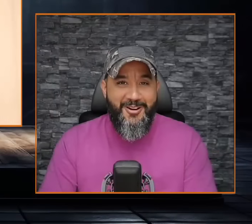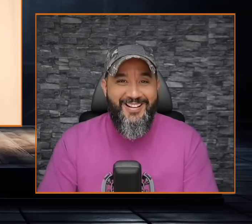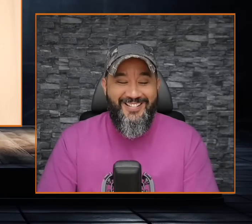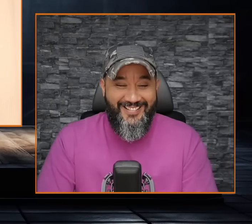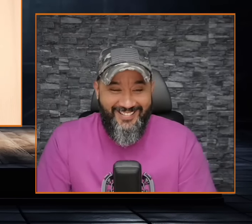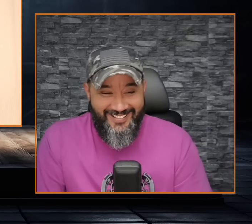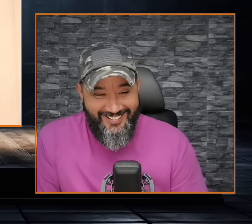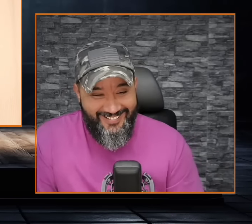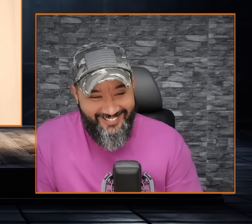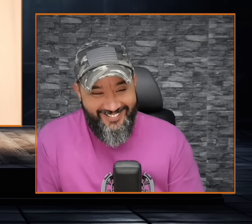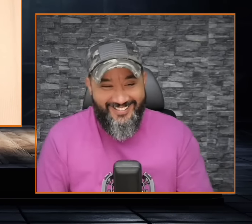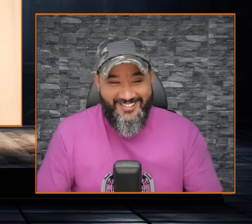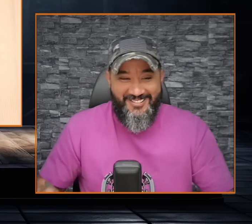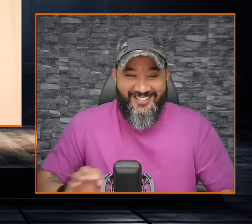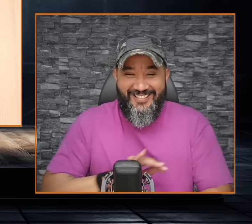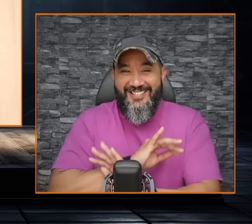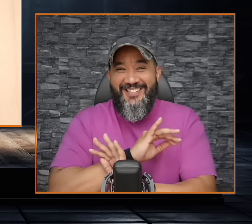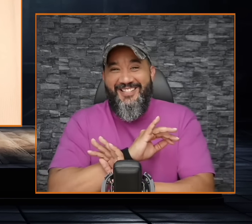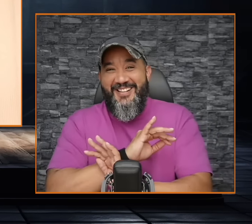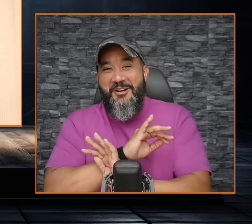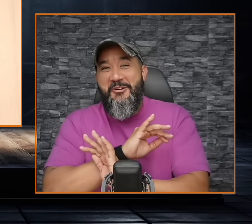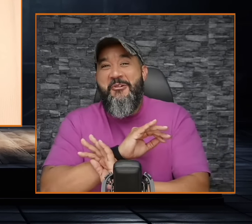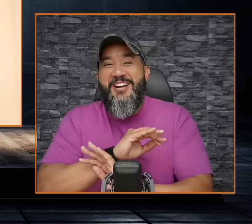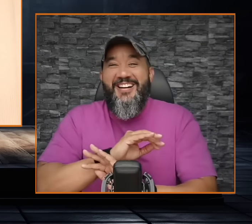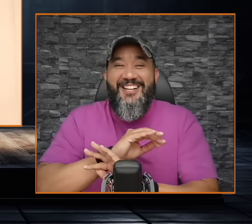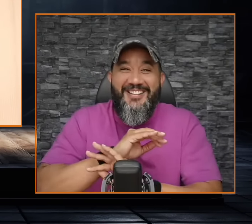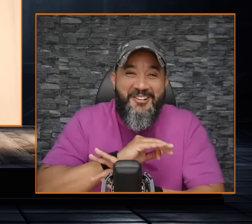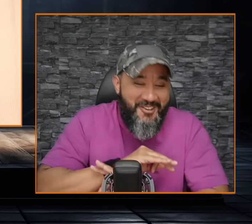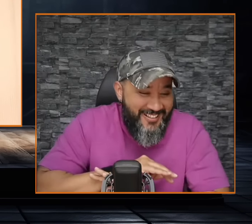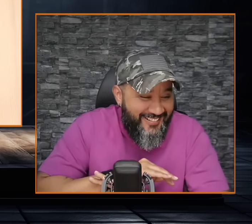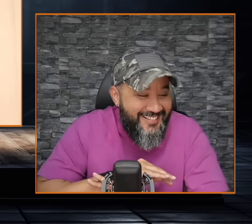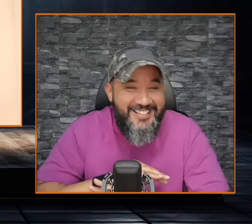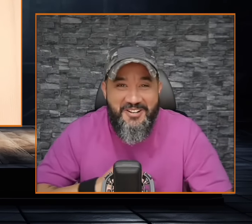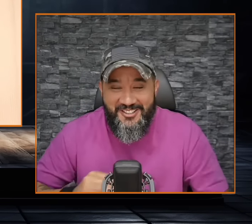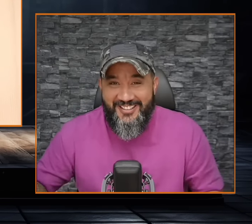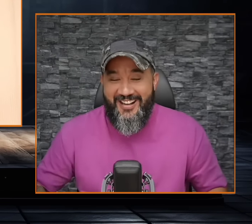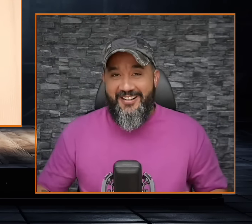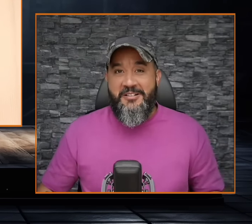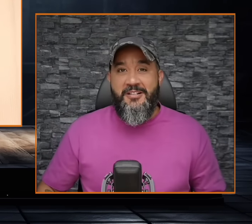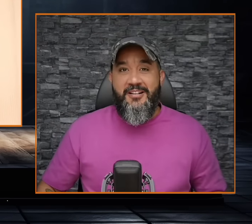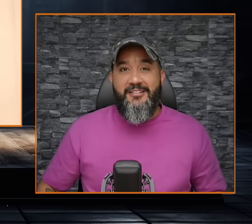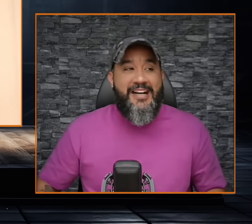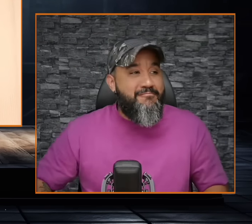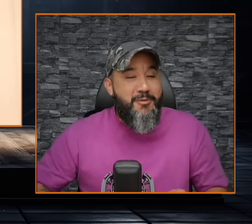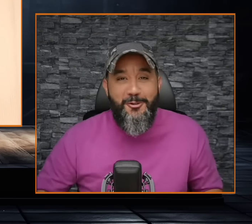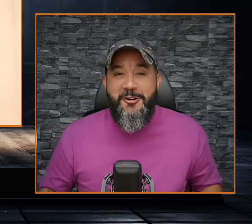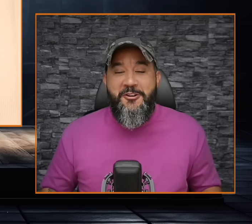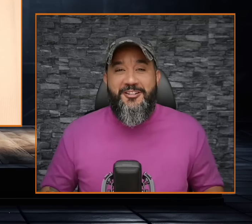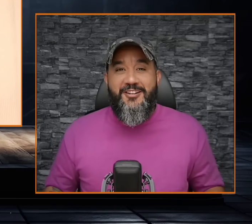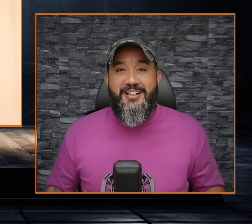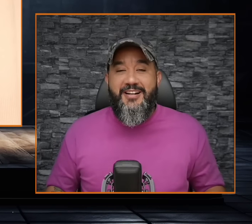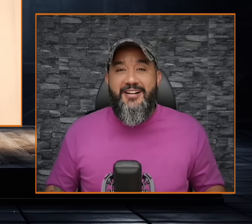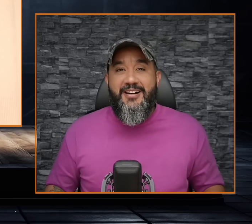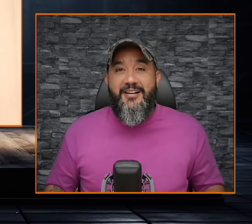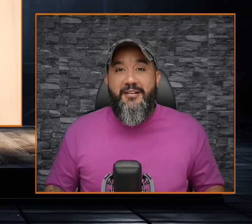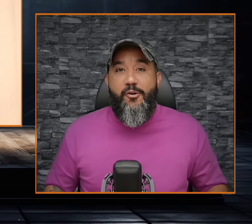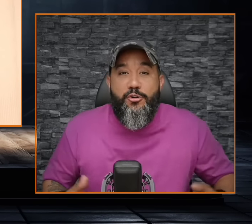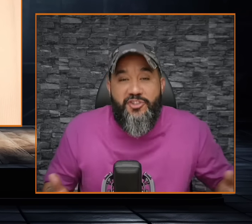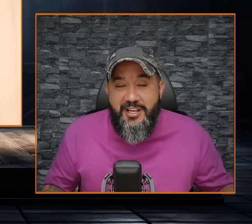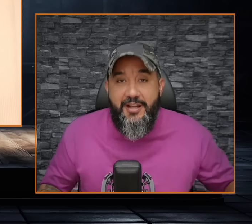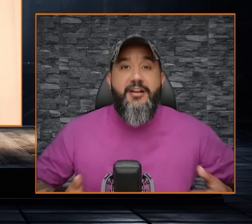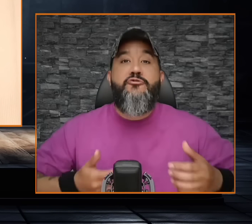quedó claro Oy Yo no entendí ni tan bruto no soy